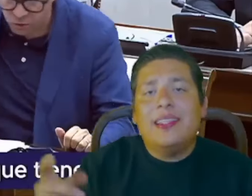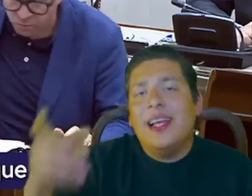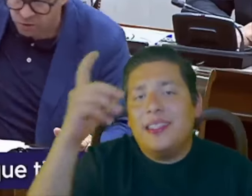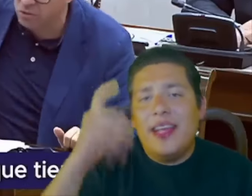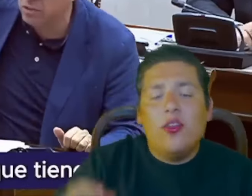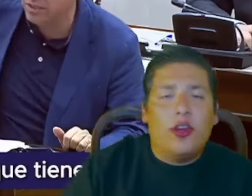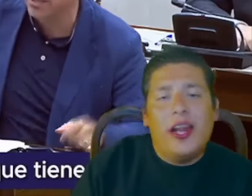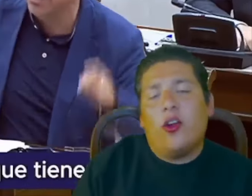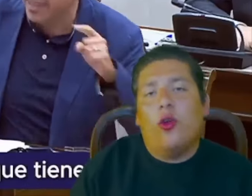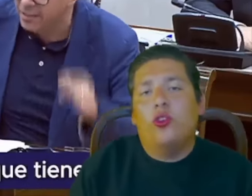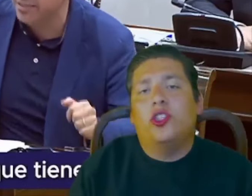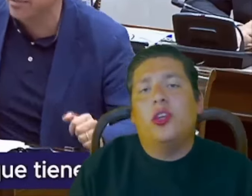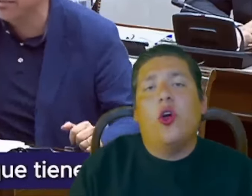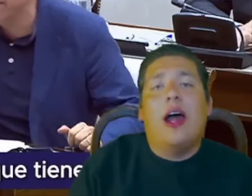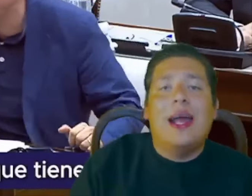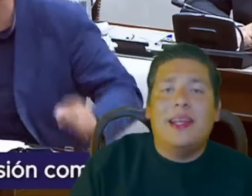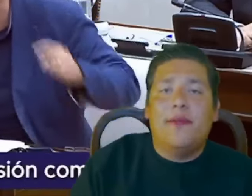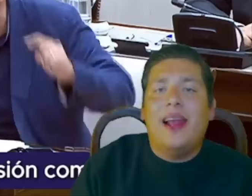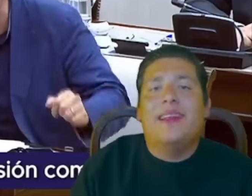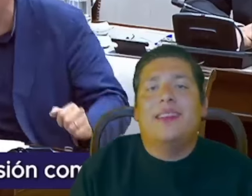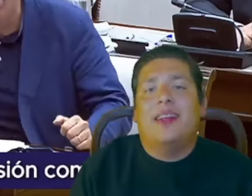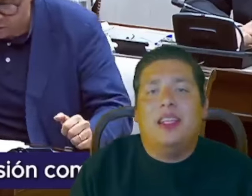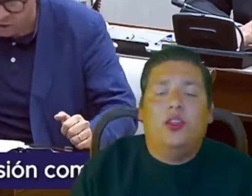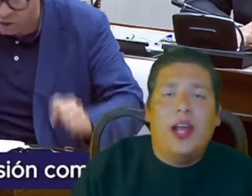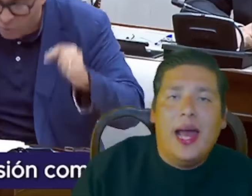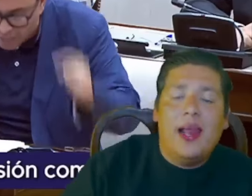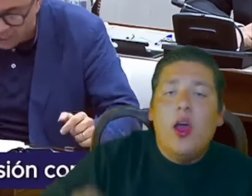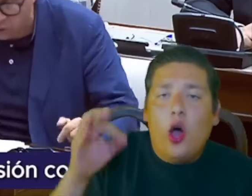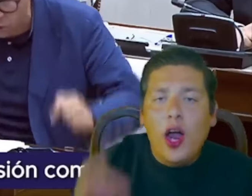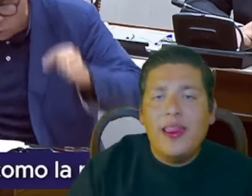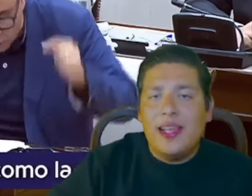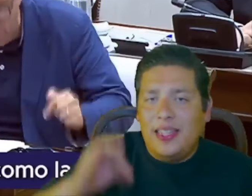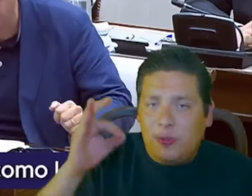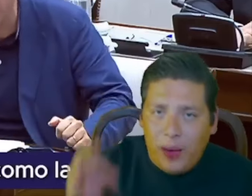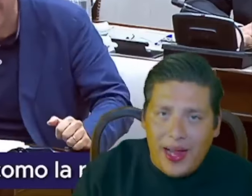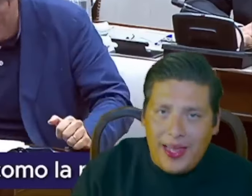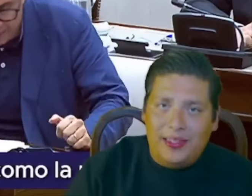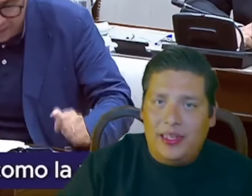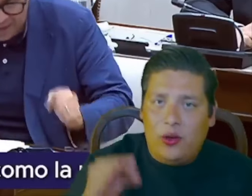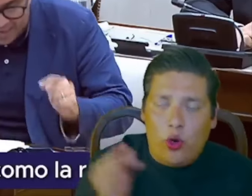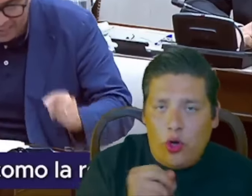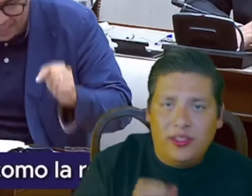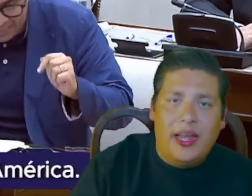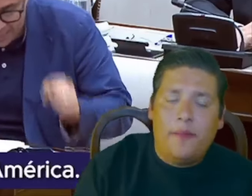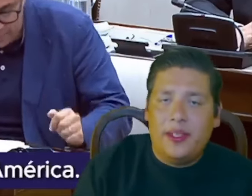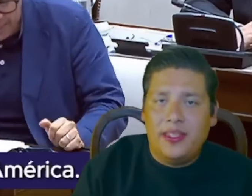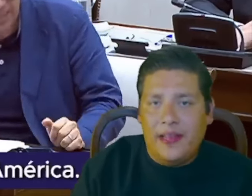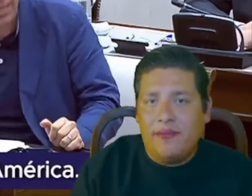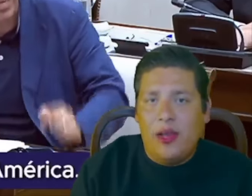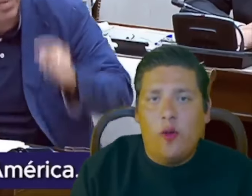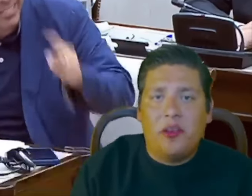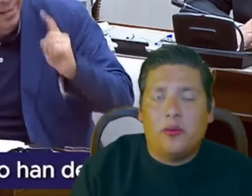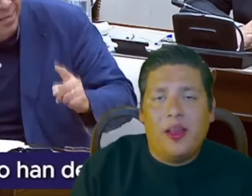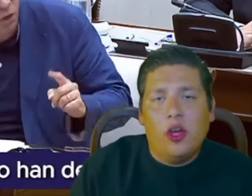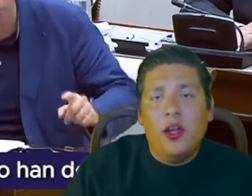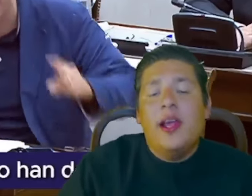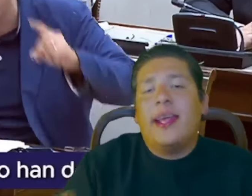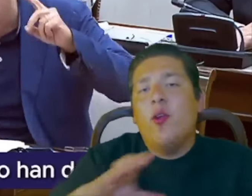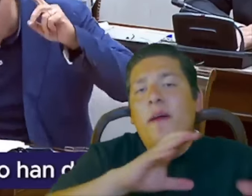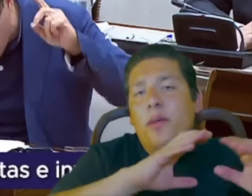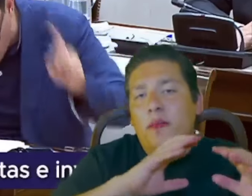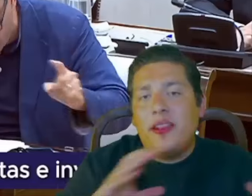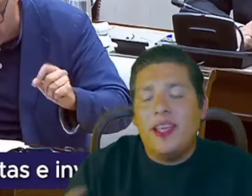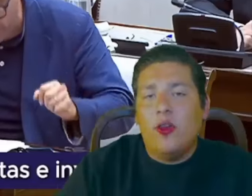trabajo está siendo reconocido a nivel internacional. Hoy desde España se reconoce al presidente López